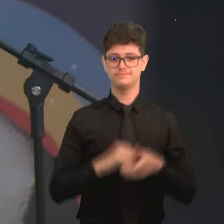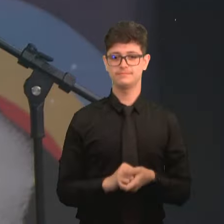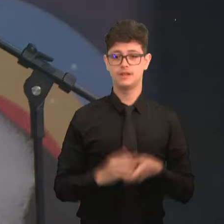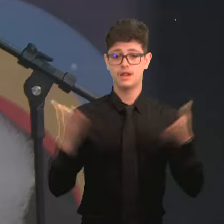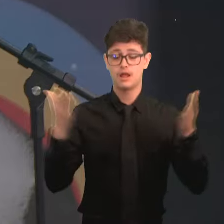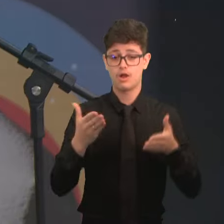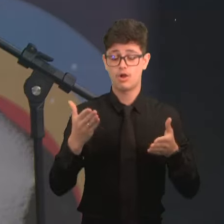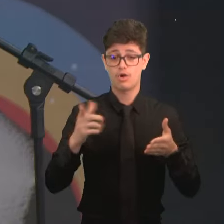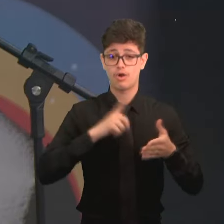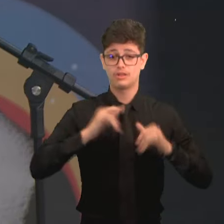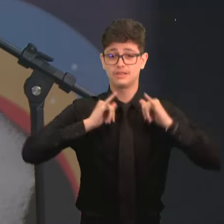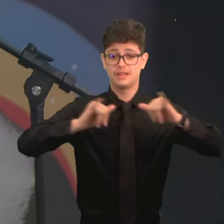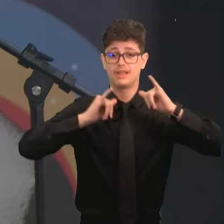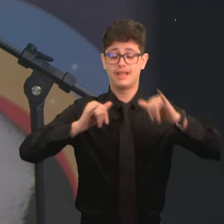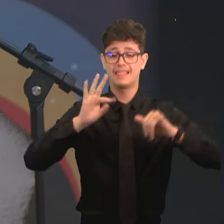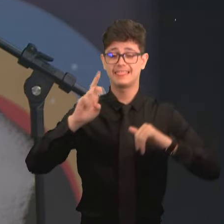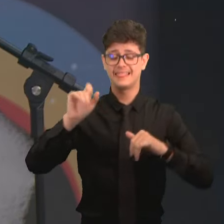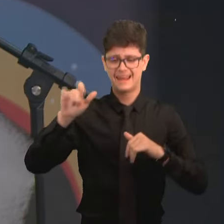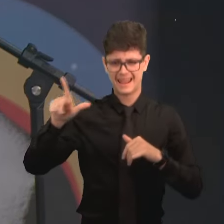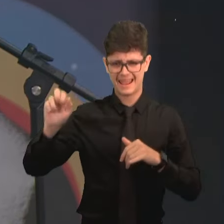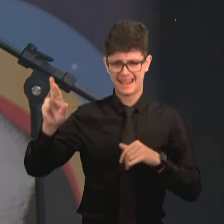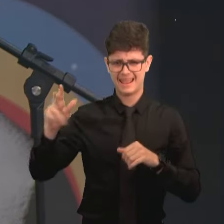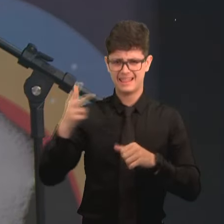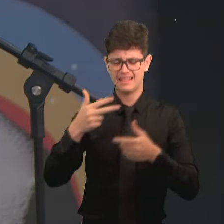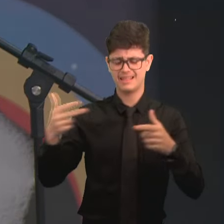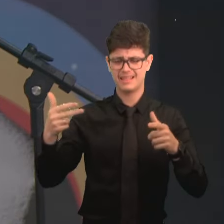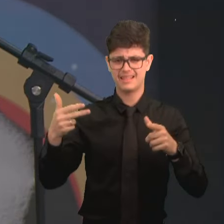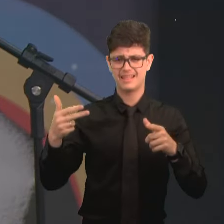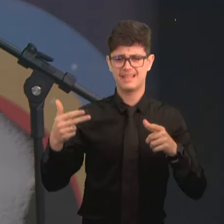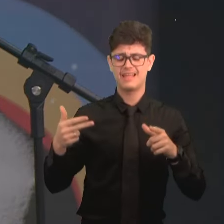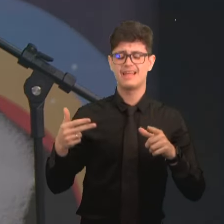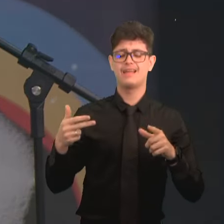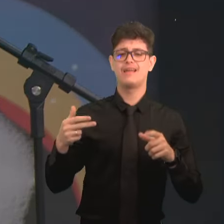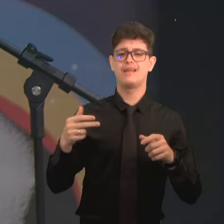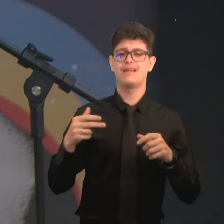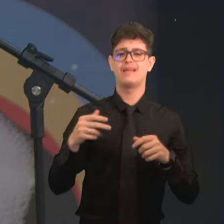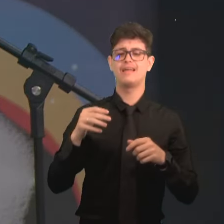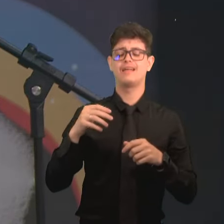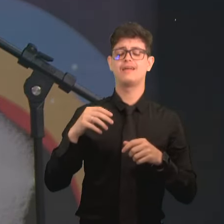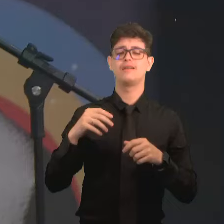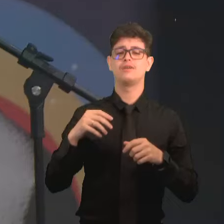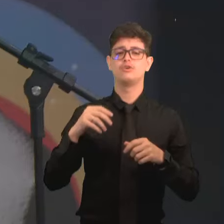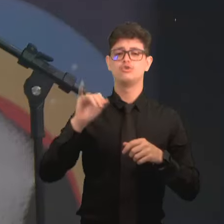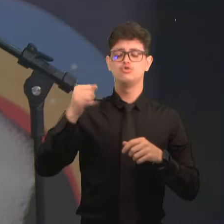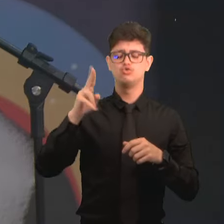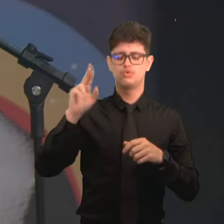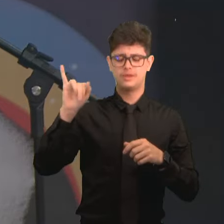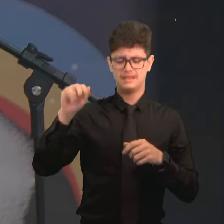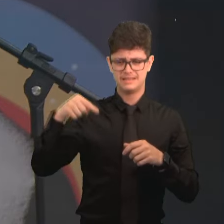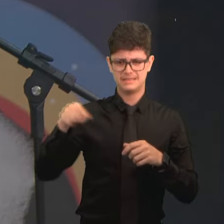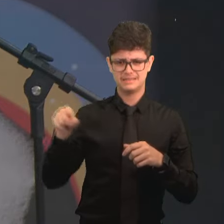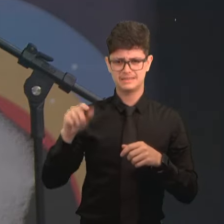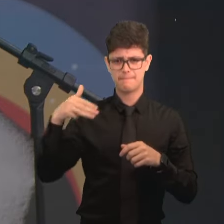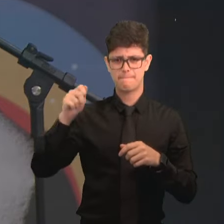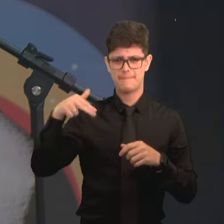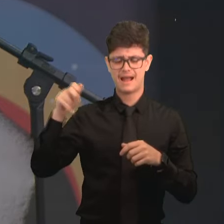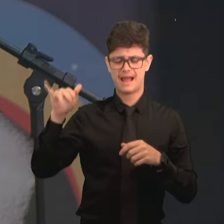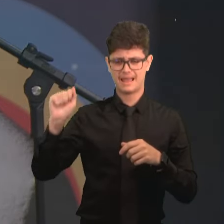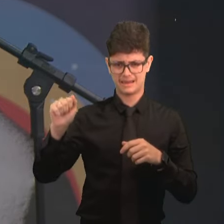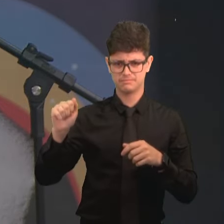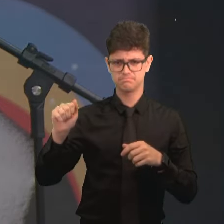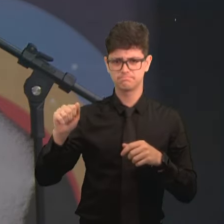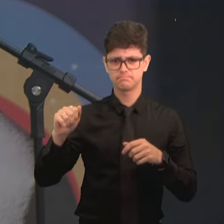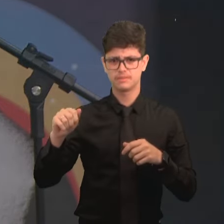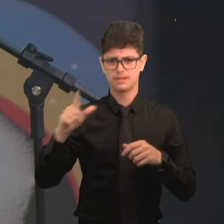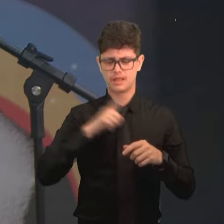Pasaremos ahora al lanzamiento del documentario Juris Machina, dirigido por la profesora Tainara Junquillo y